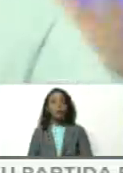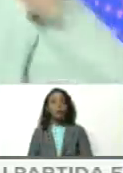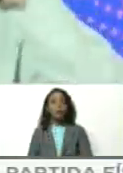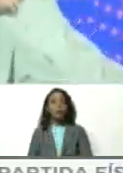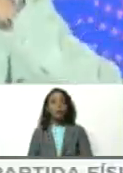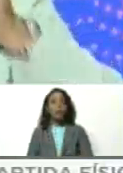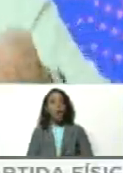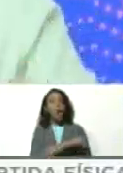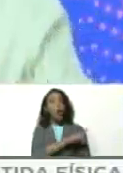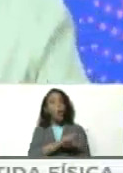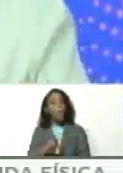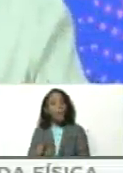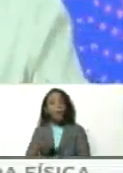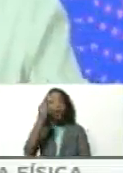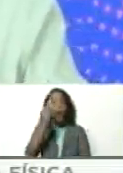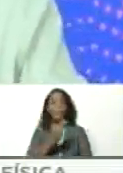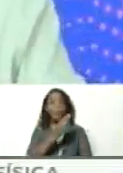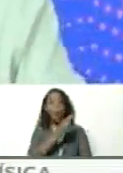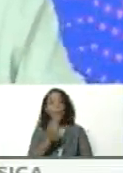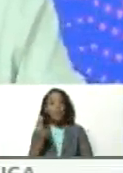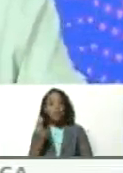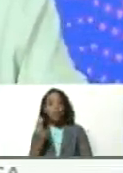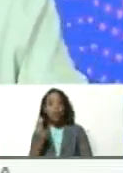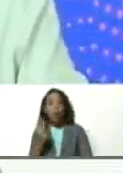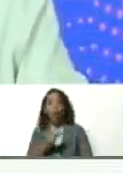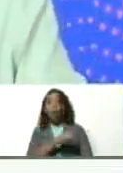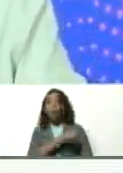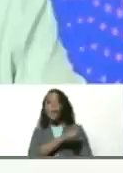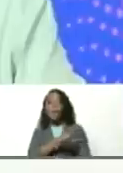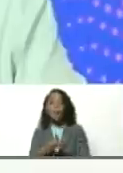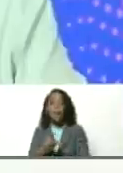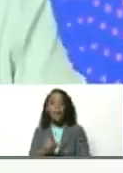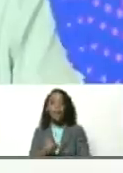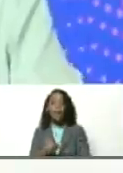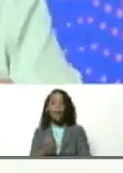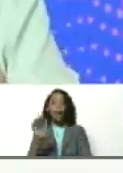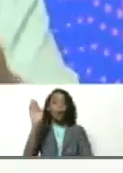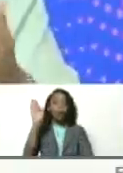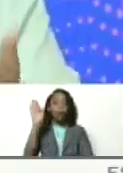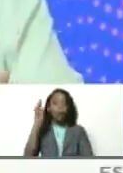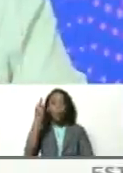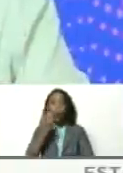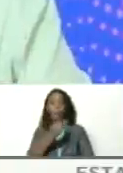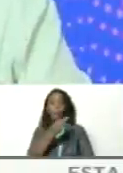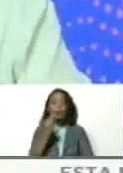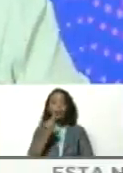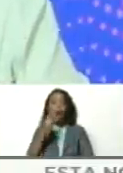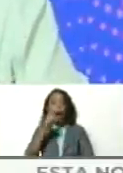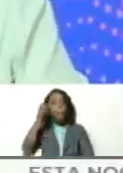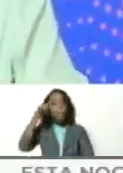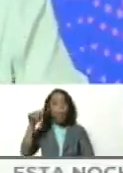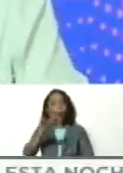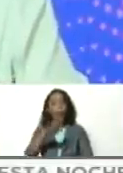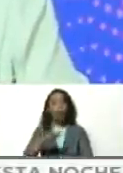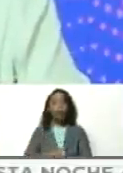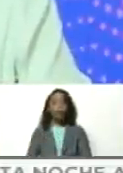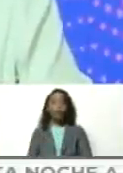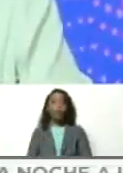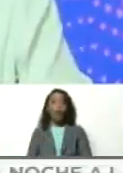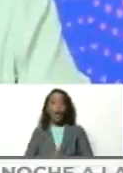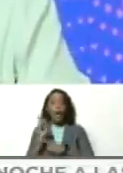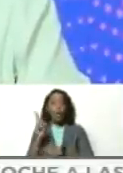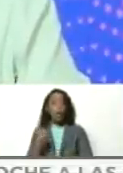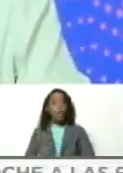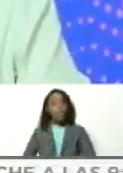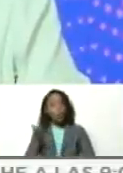A cumplir los compromisos. A cumplir con las promesas. A cumplirle al pueblo. Es lo más